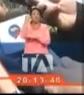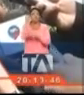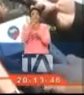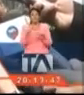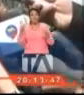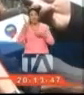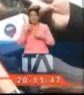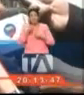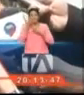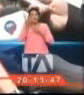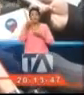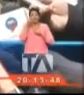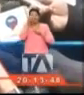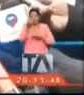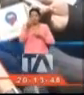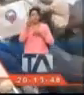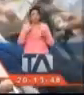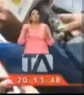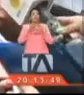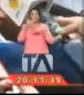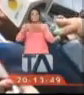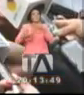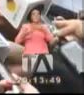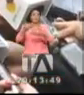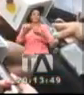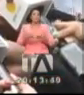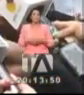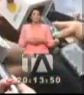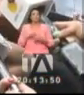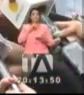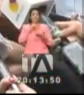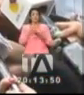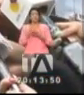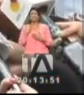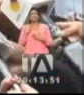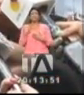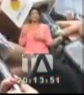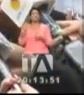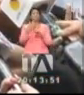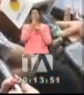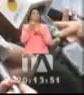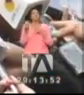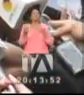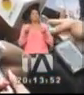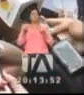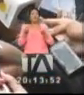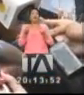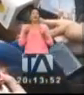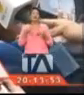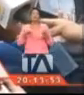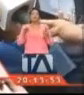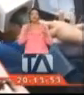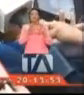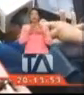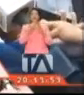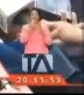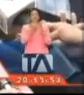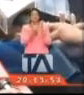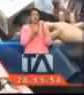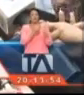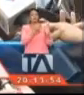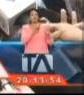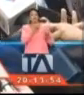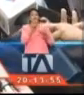expresión, libertad de información y debido proceso. A través de esta acción lo que nosotros buscamos es que se deje sin efecto la resolución dictada